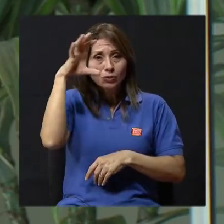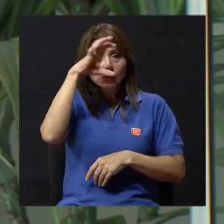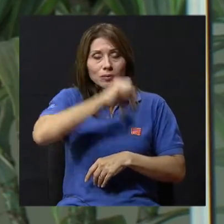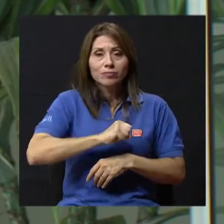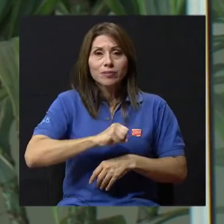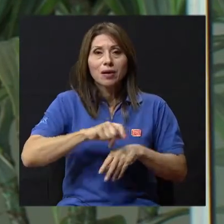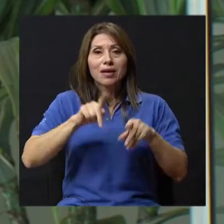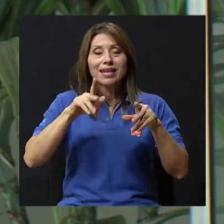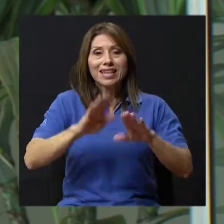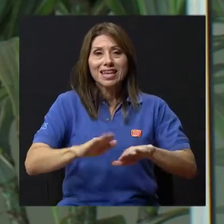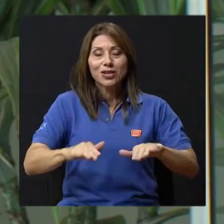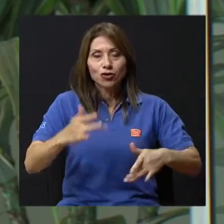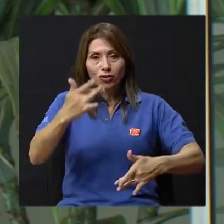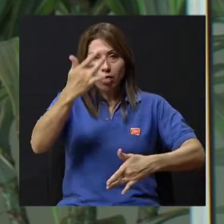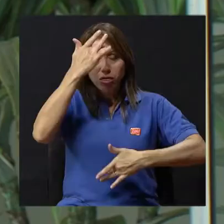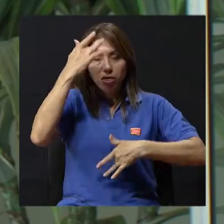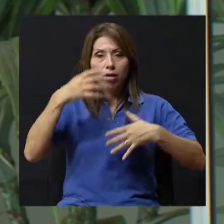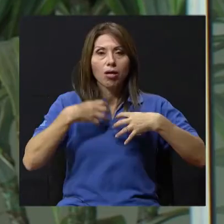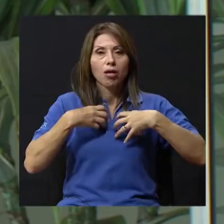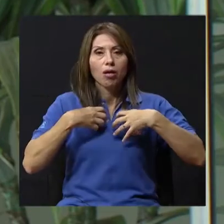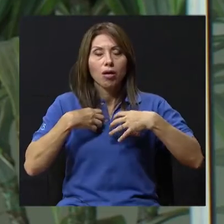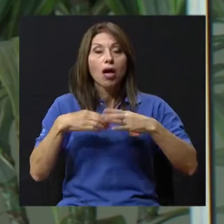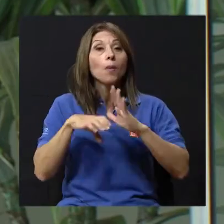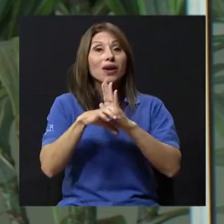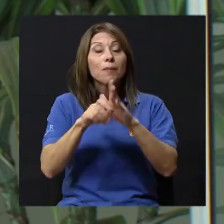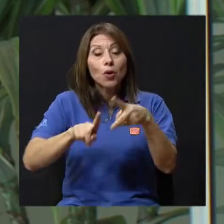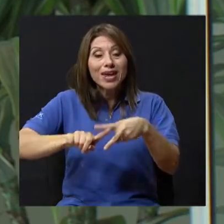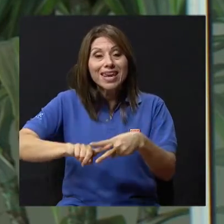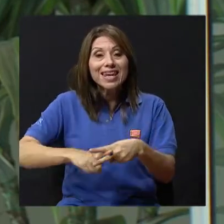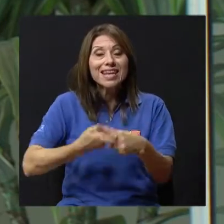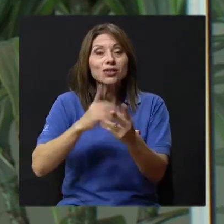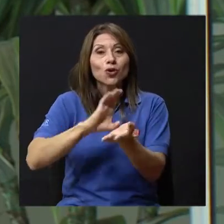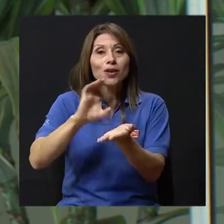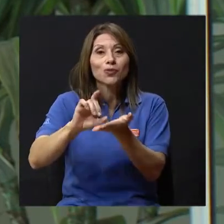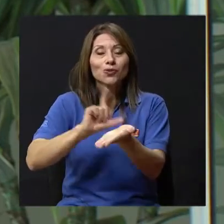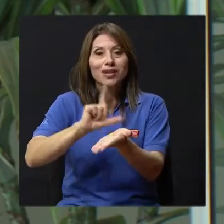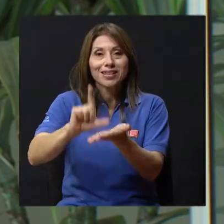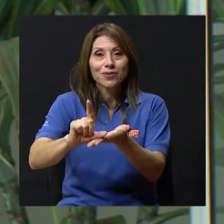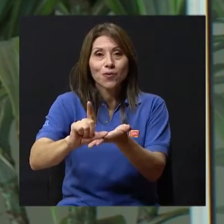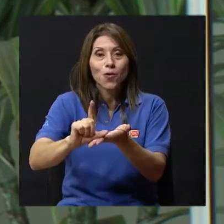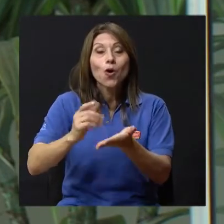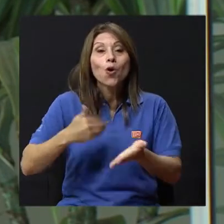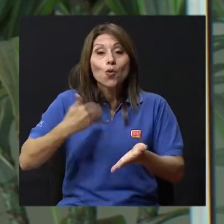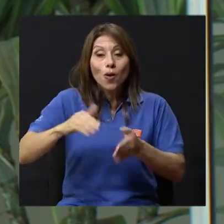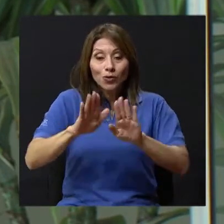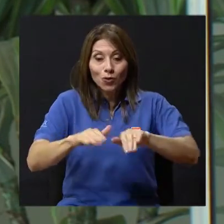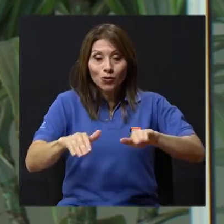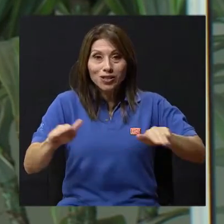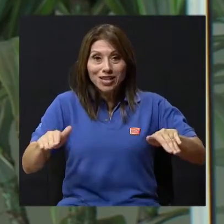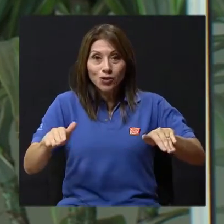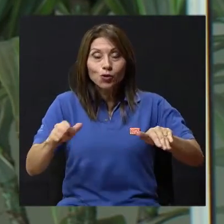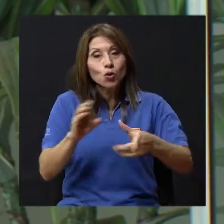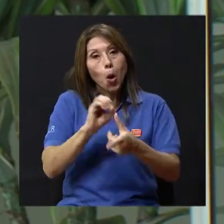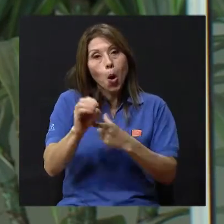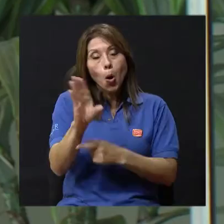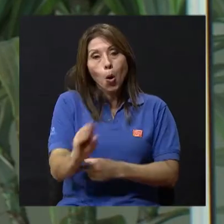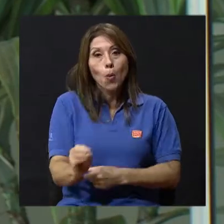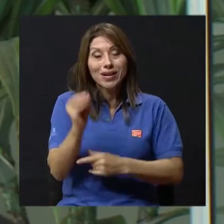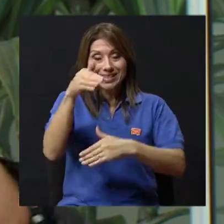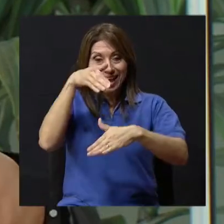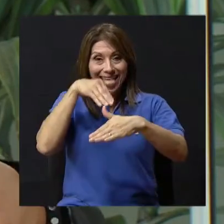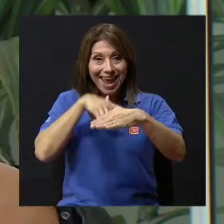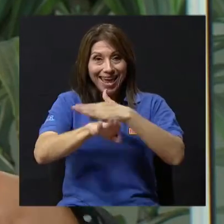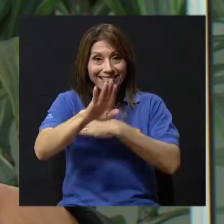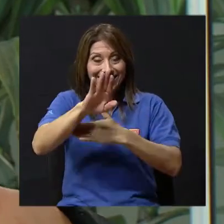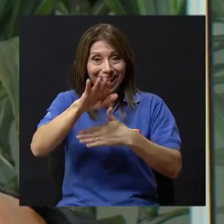de las lecciones. Cuando el niño ingresa a la escuela, al kinder, al colegio, hay un primer pico de más cantidad de asmáticos porque